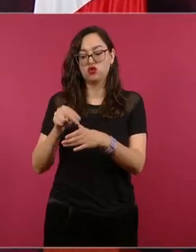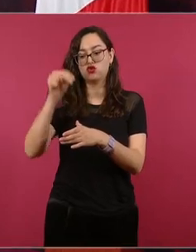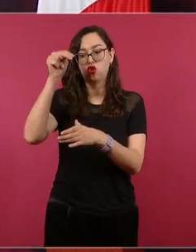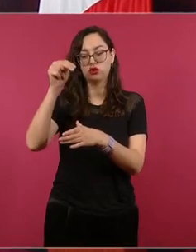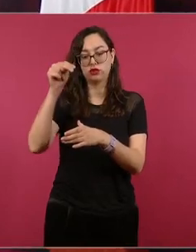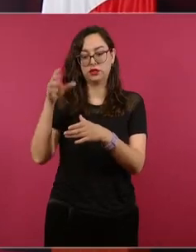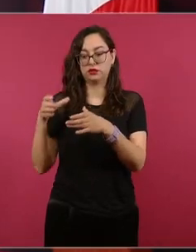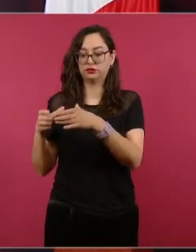para